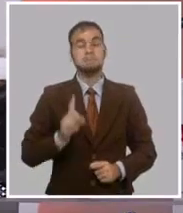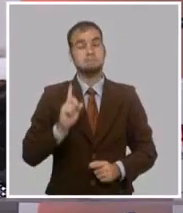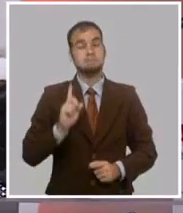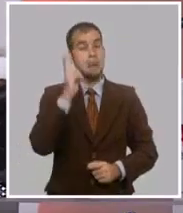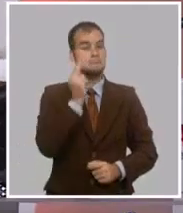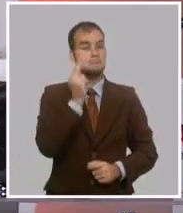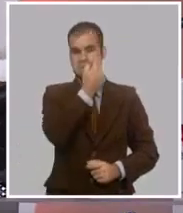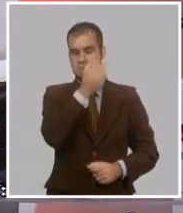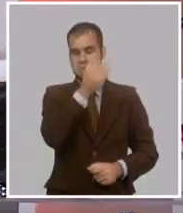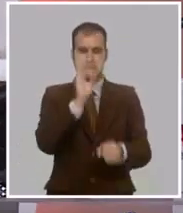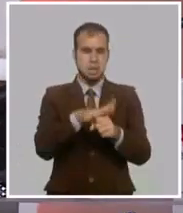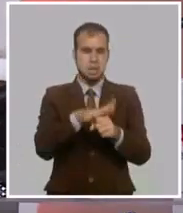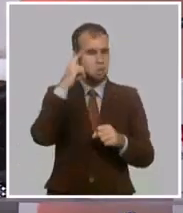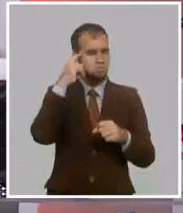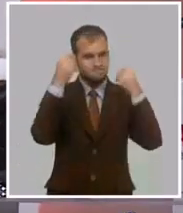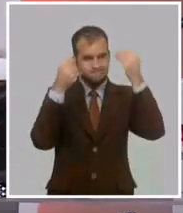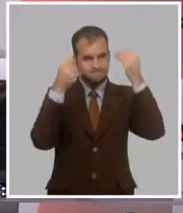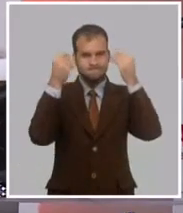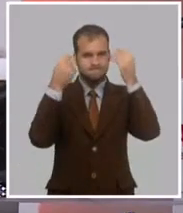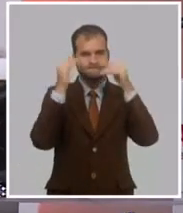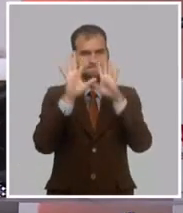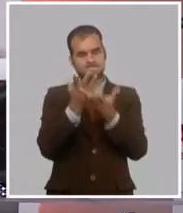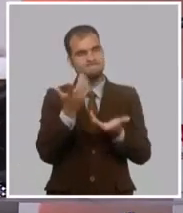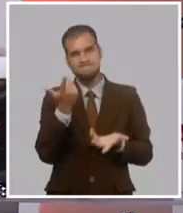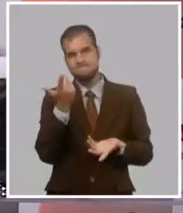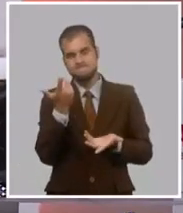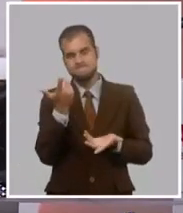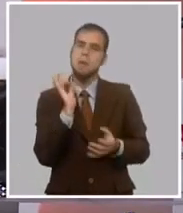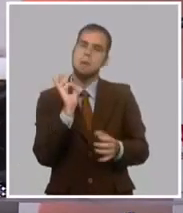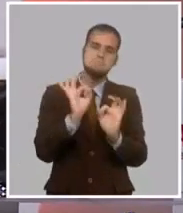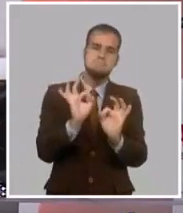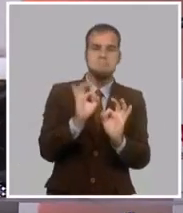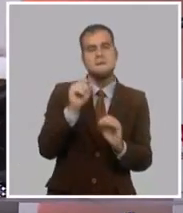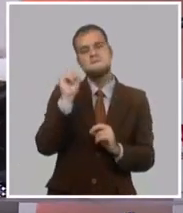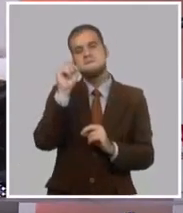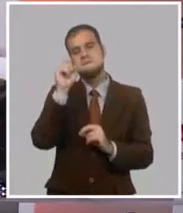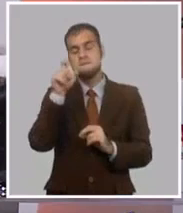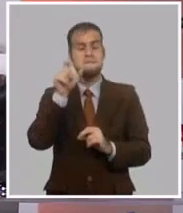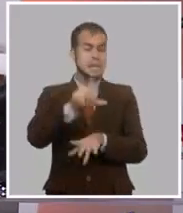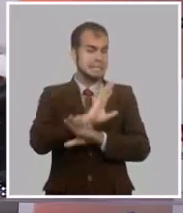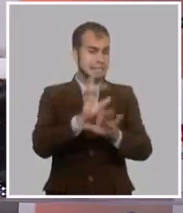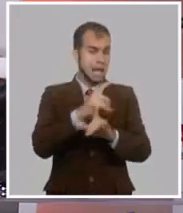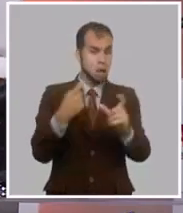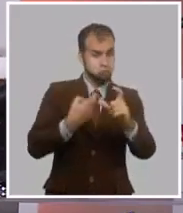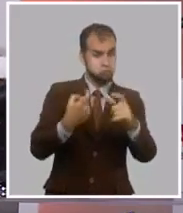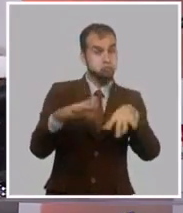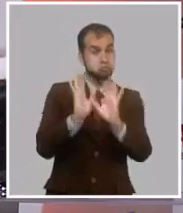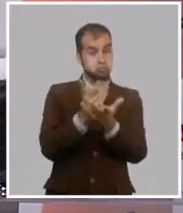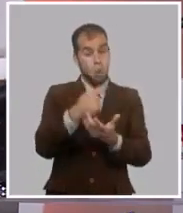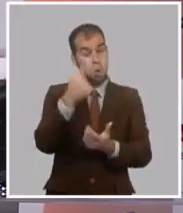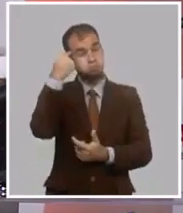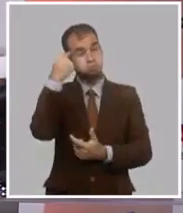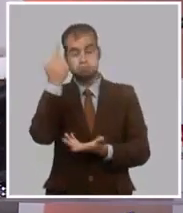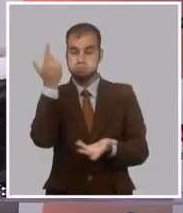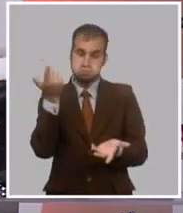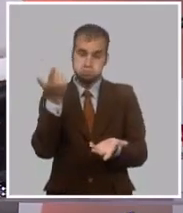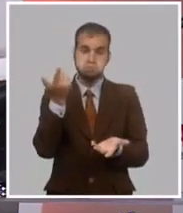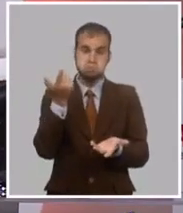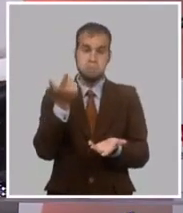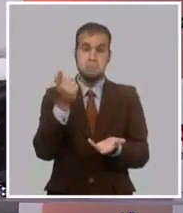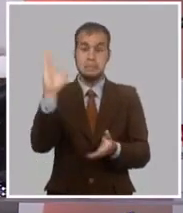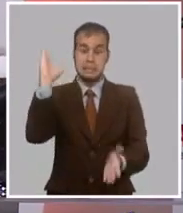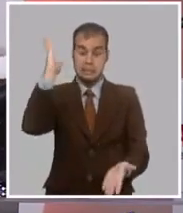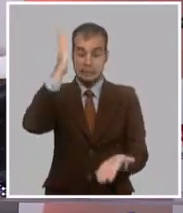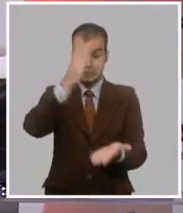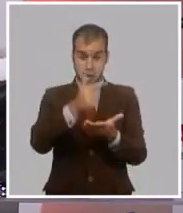comprendió inmediatamente, lo debe haber comprendido, supongo yo, desde los propios finales de la guerra, y ya había algunos indicios en sus palabras cuando llega a